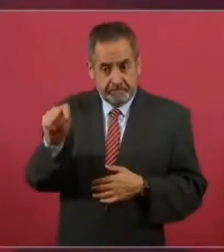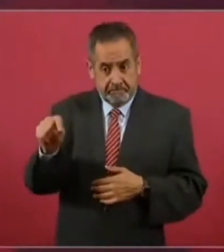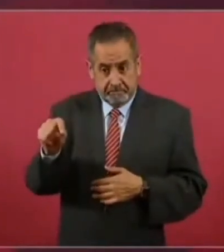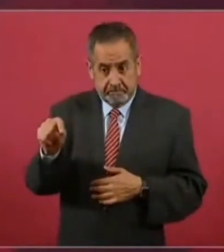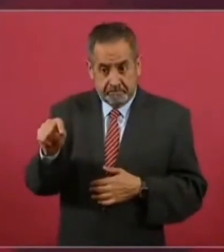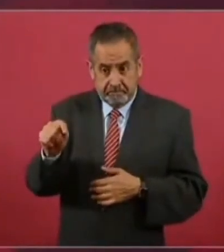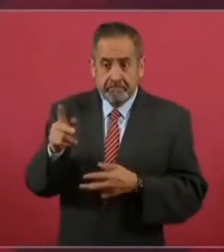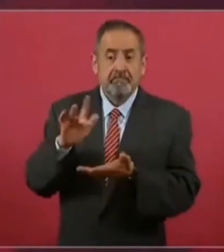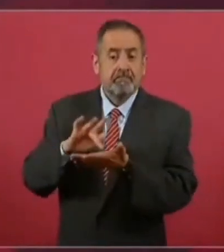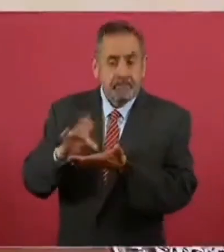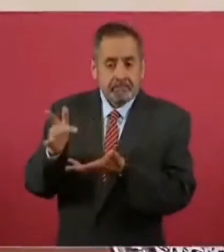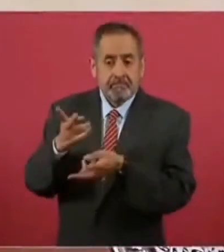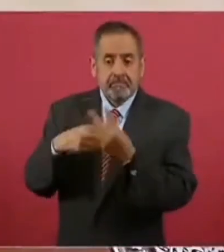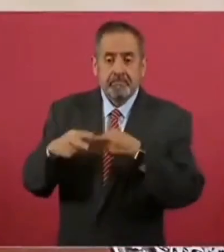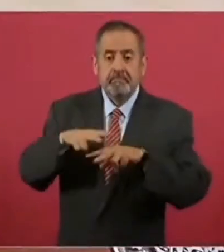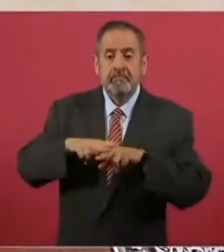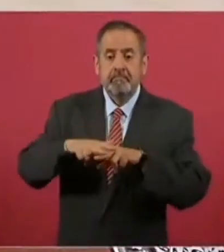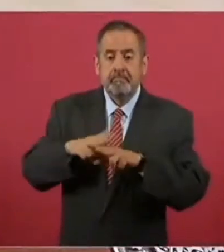con el ferrocarril.